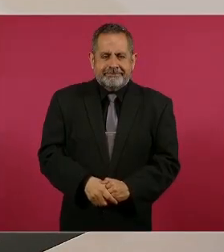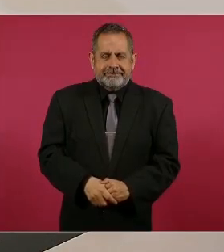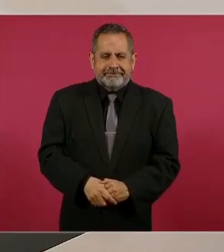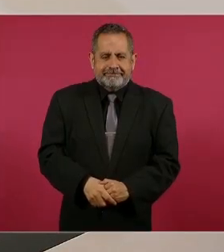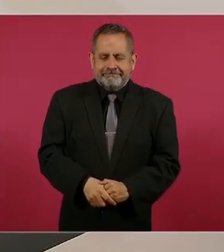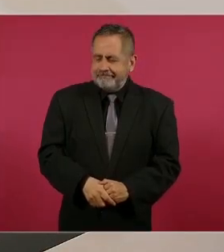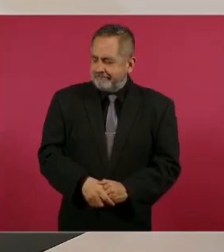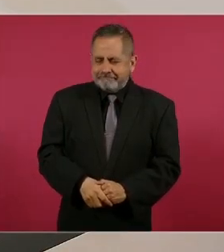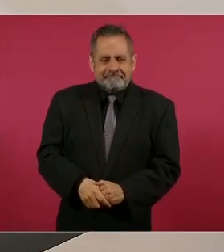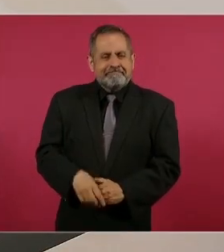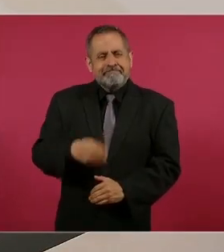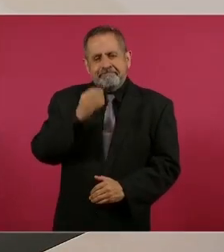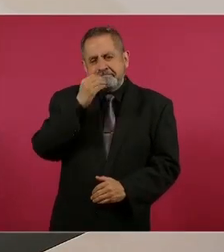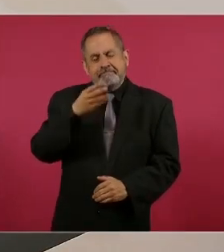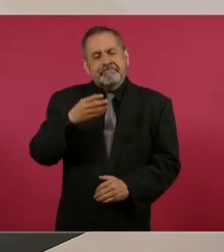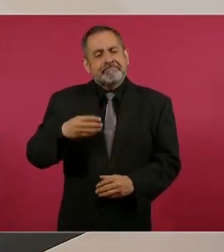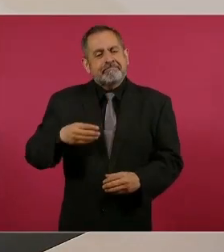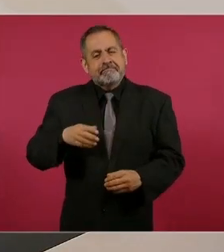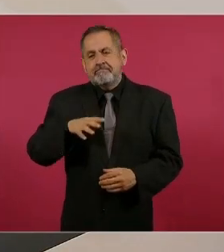vivimos en un país